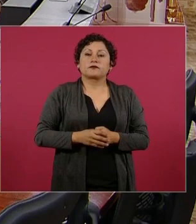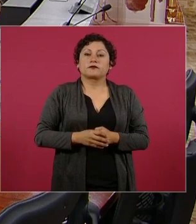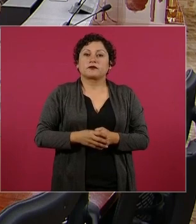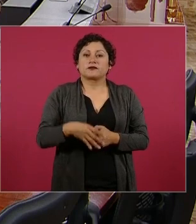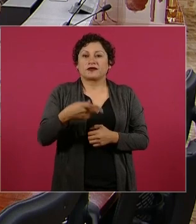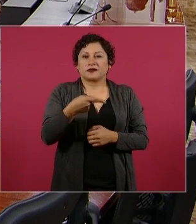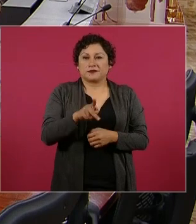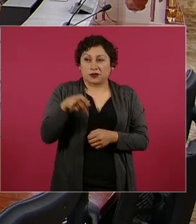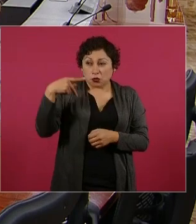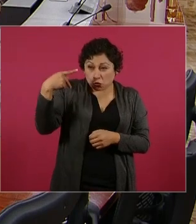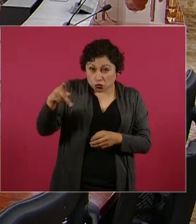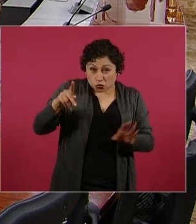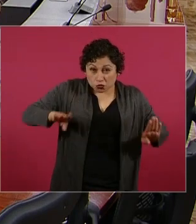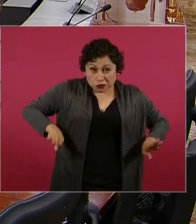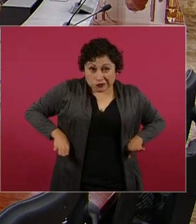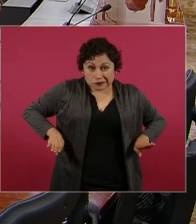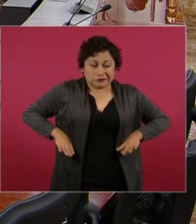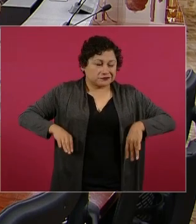conservador,